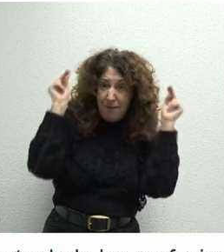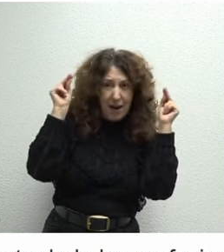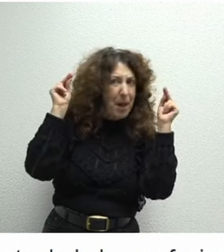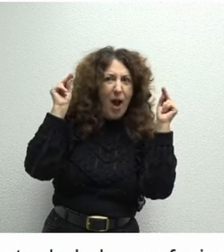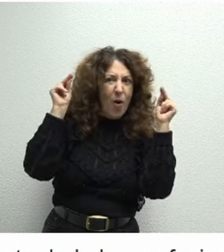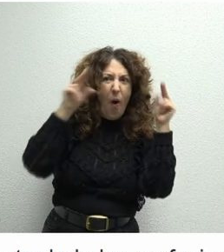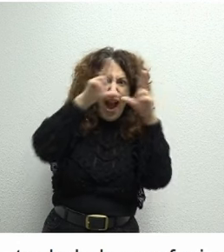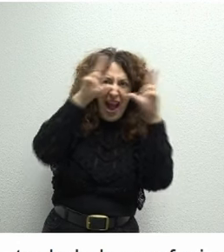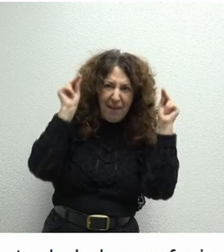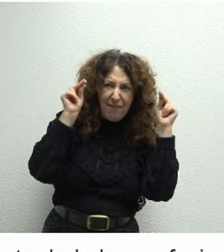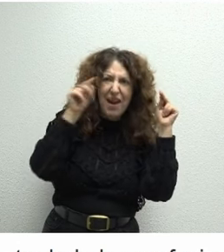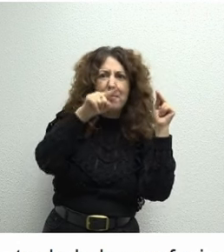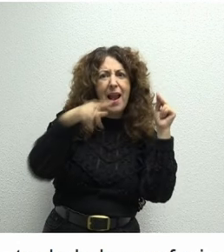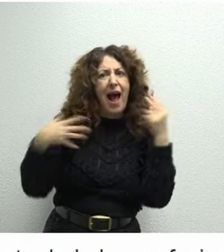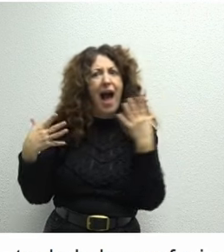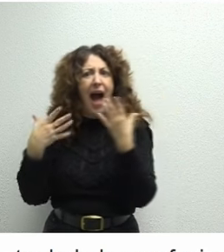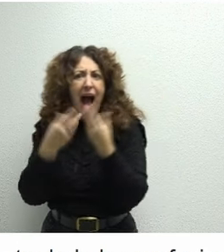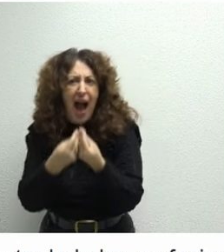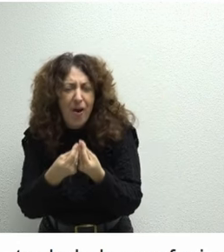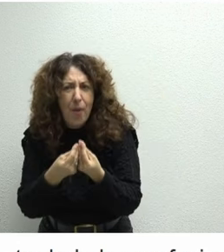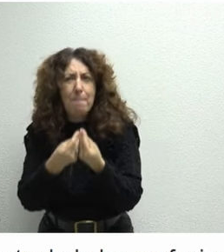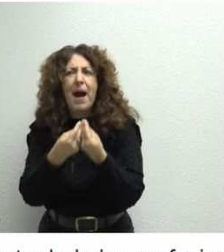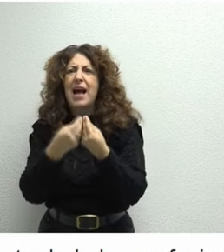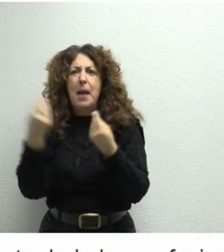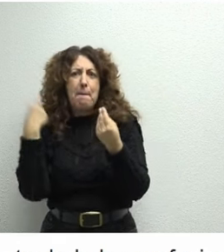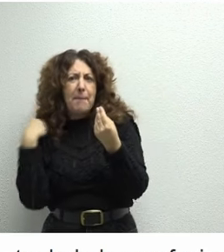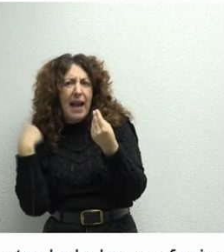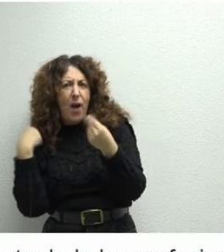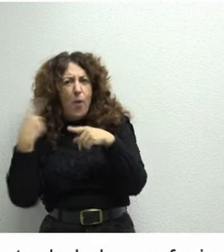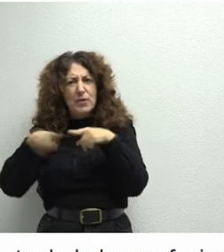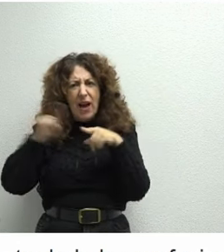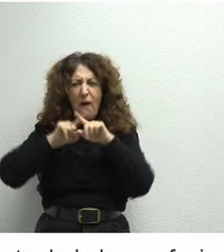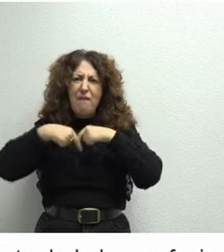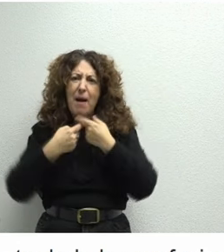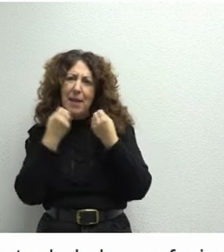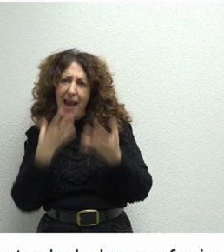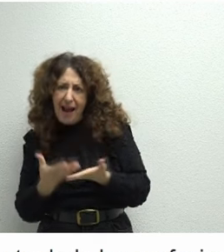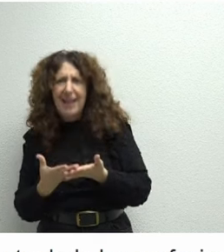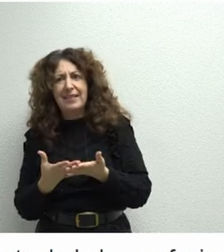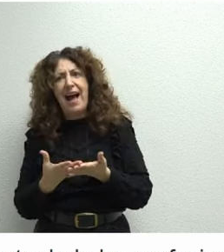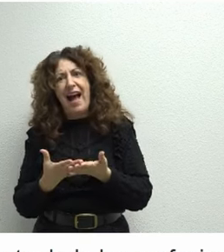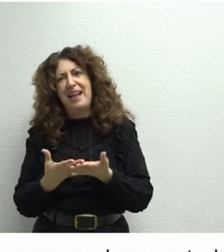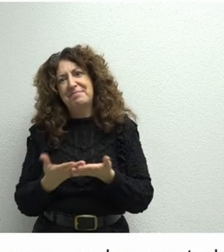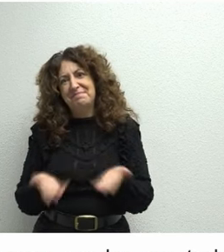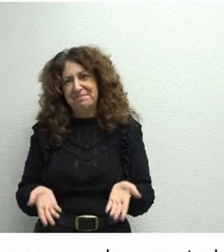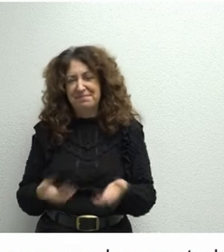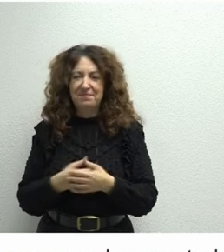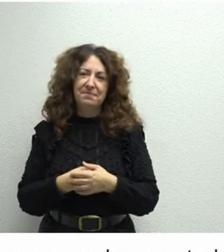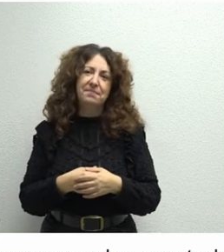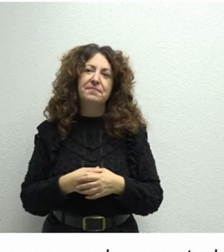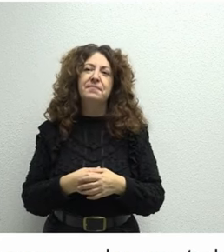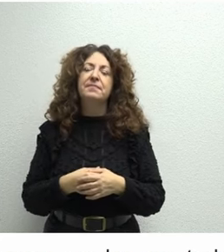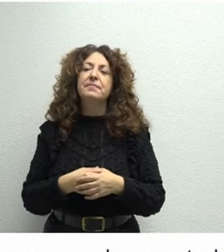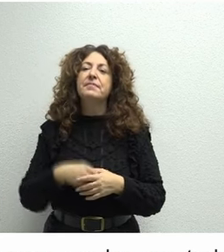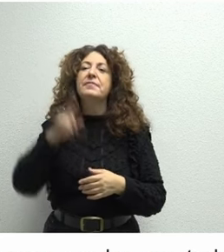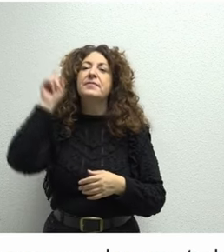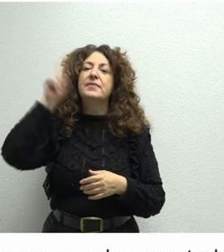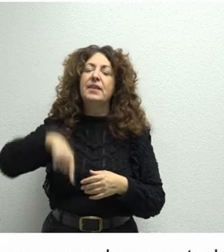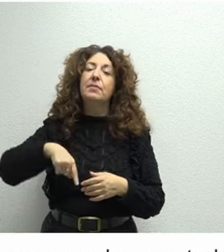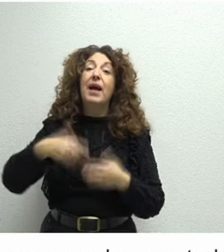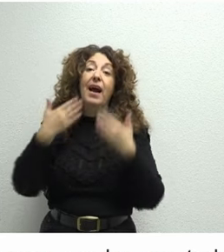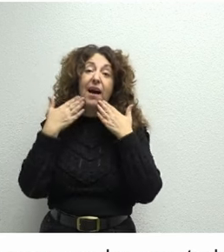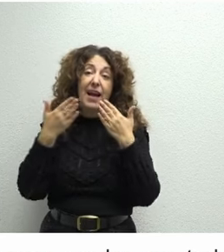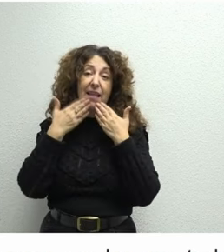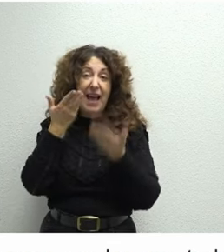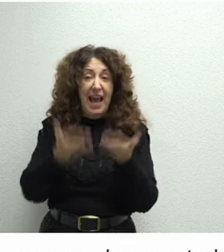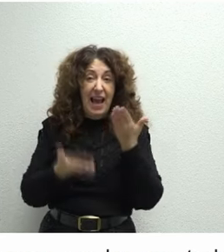la acompaña que le pregunta que le interesa que sabe de su familia HM Por otra parte eh se han establecido también gracias a estas